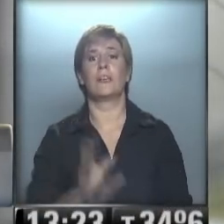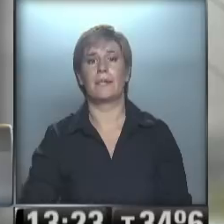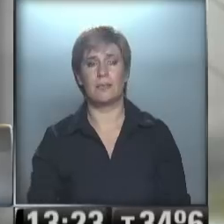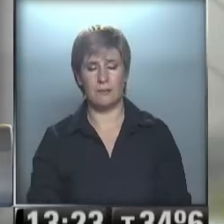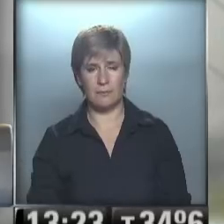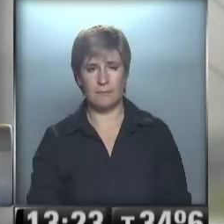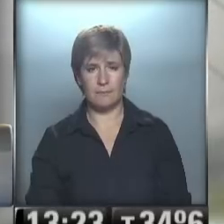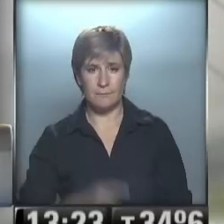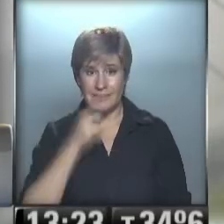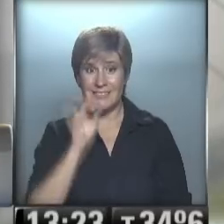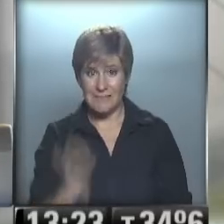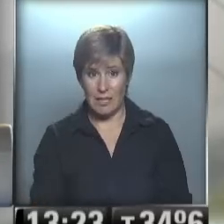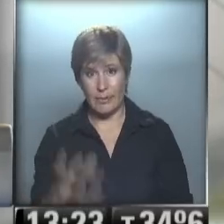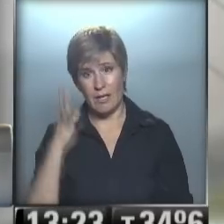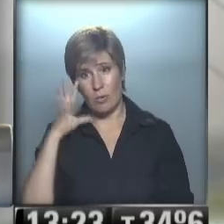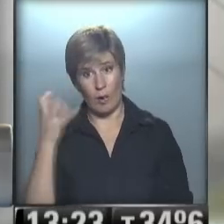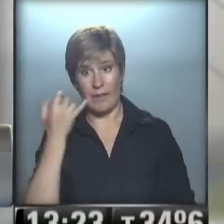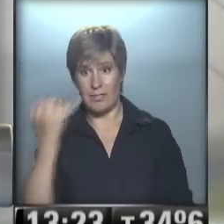sepan,